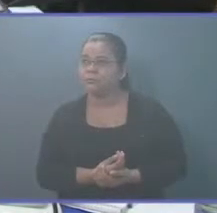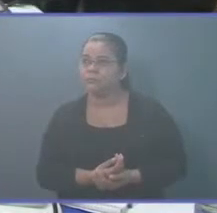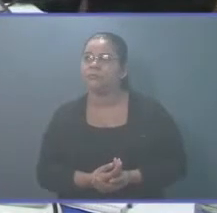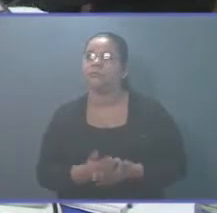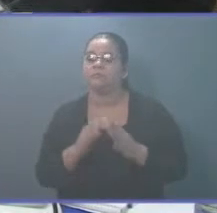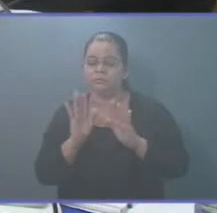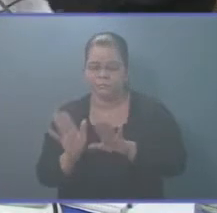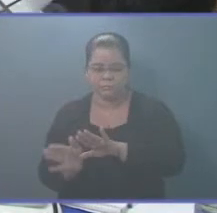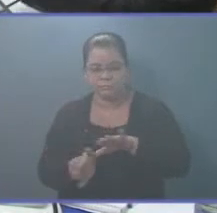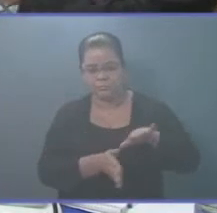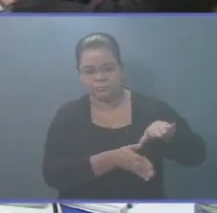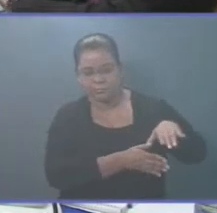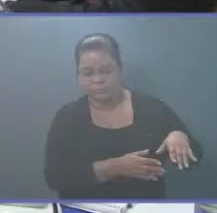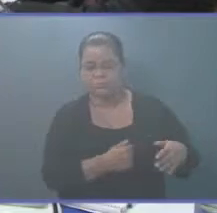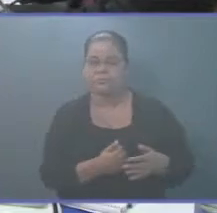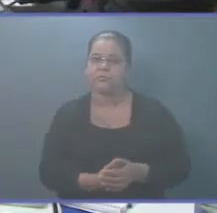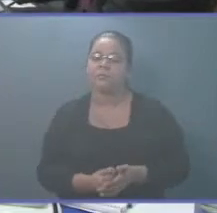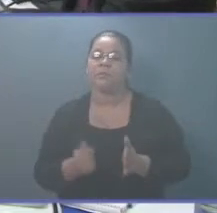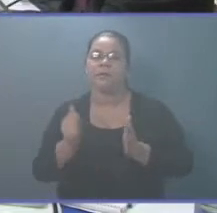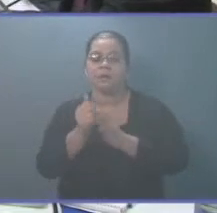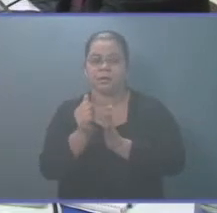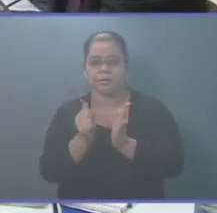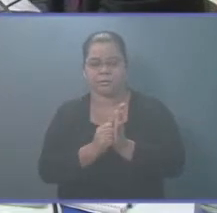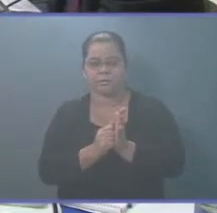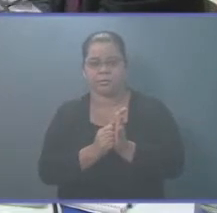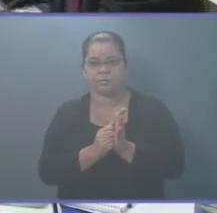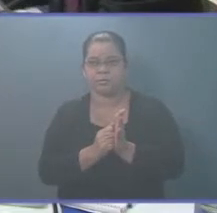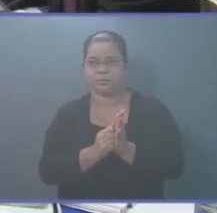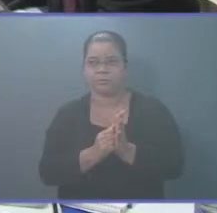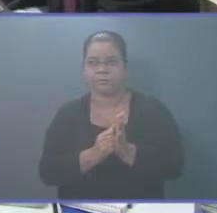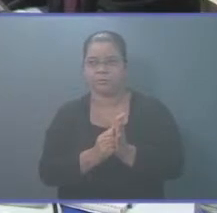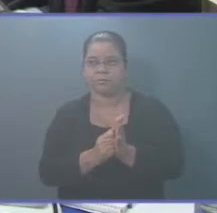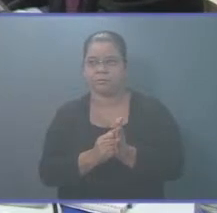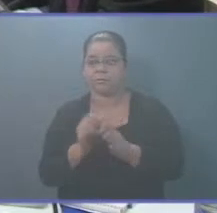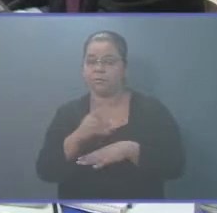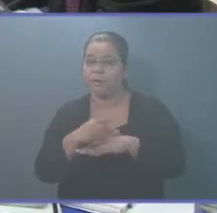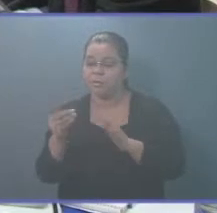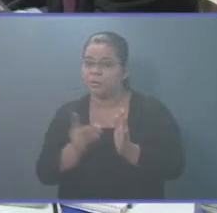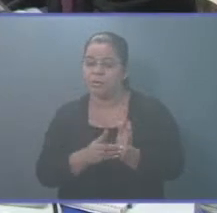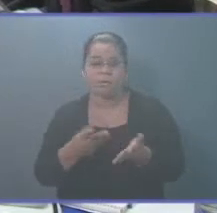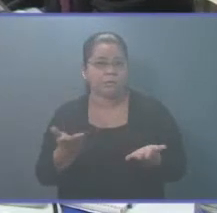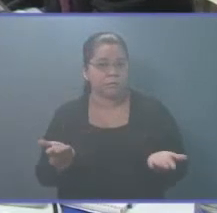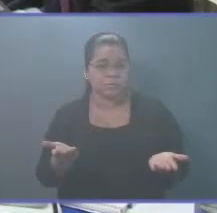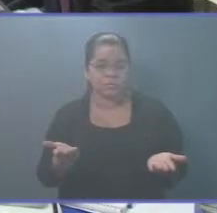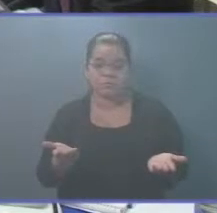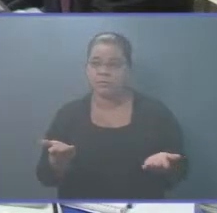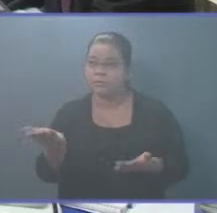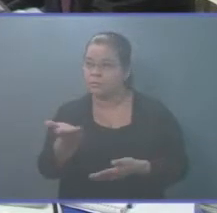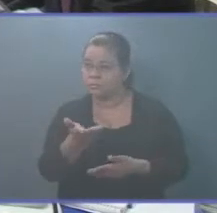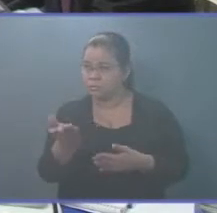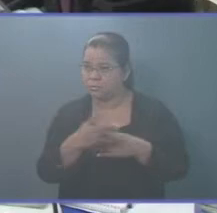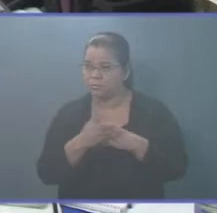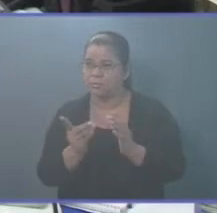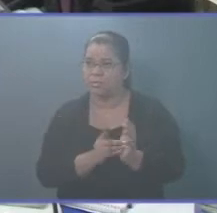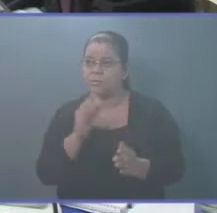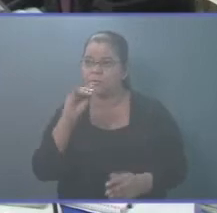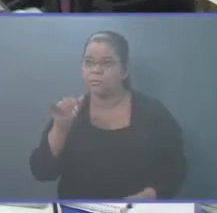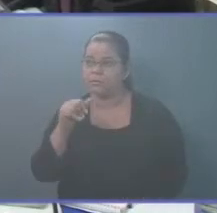Admisión del testimonio de referencia. Señores diputados y diputadas, diputado Javier Valdés.